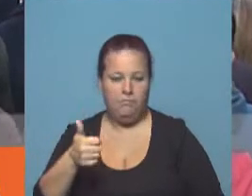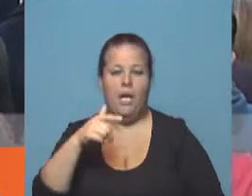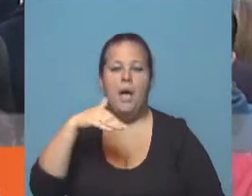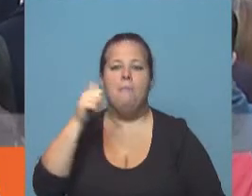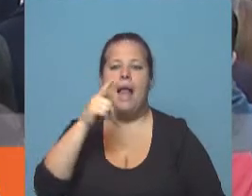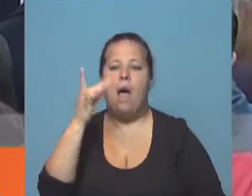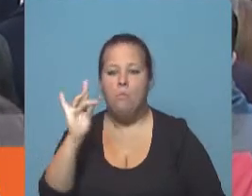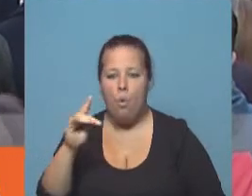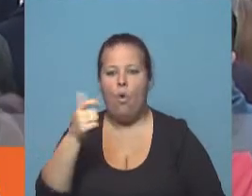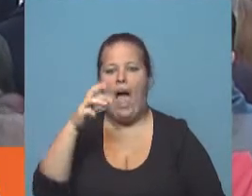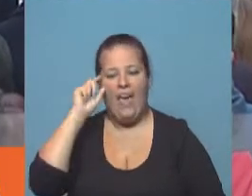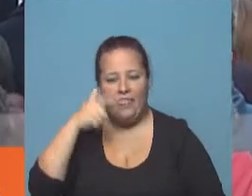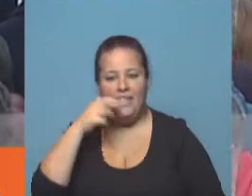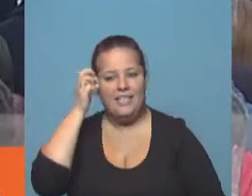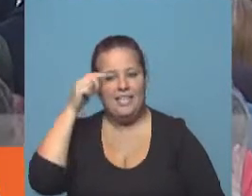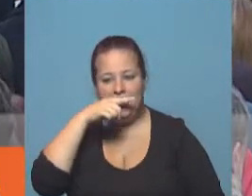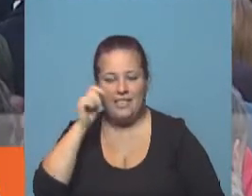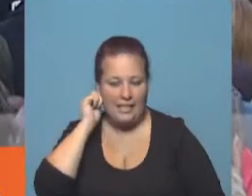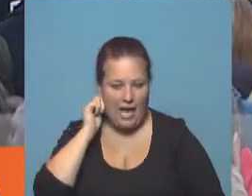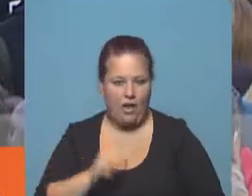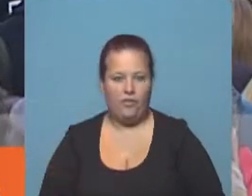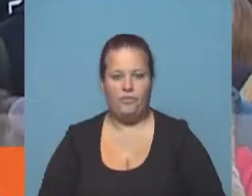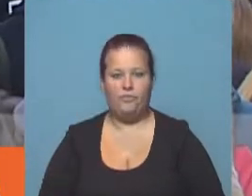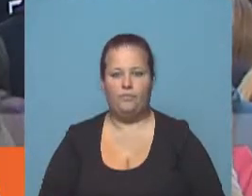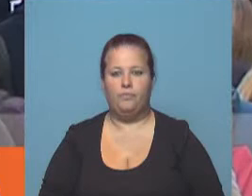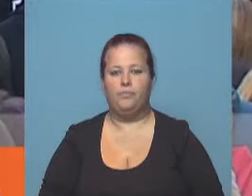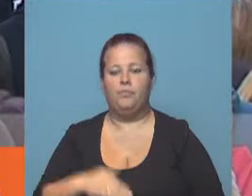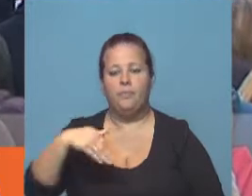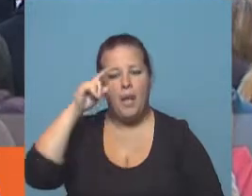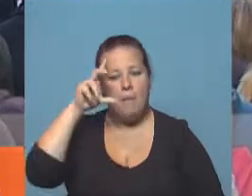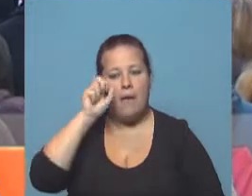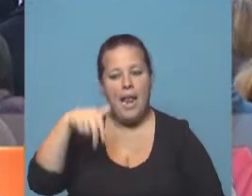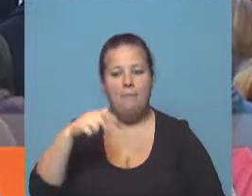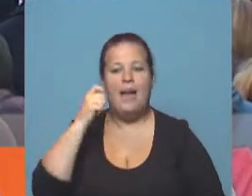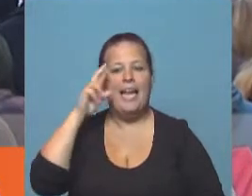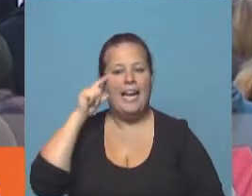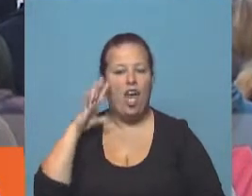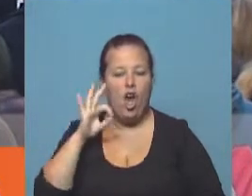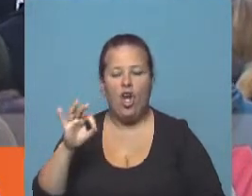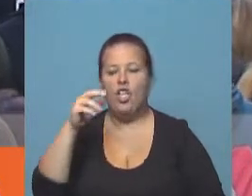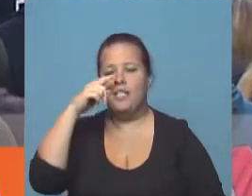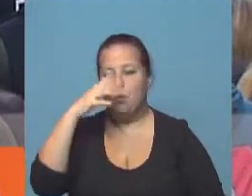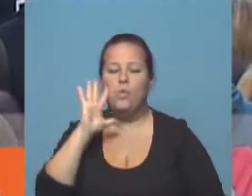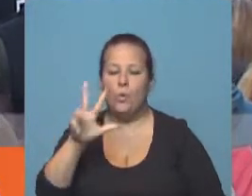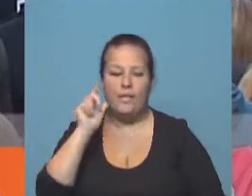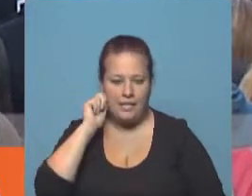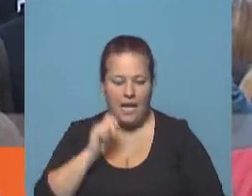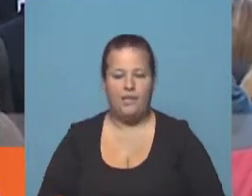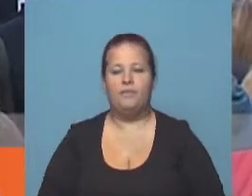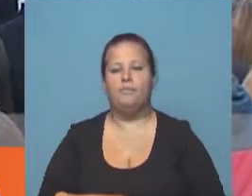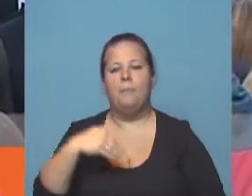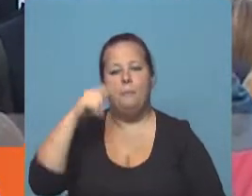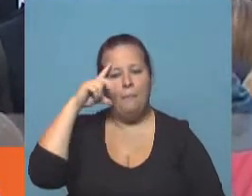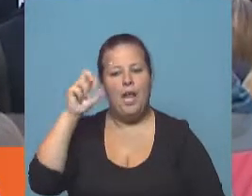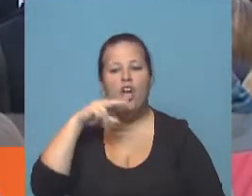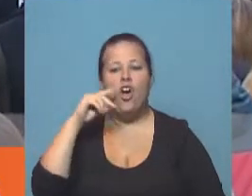Malamud Andrés Gustavo, 37 años. Melvan Gregorio Echele, 53 años. Merkovich